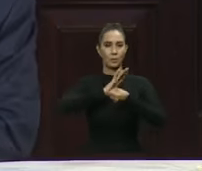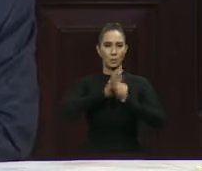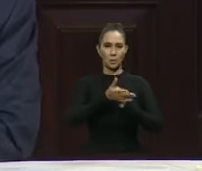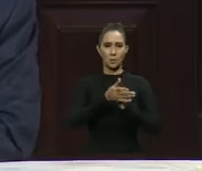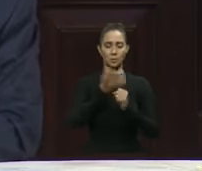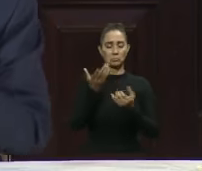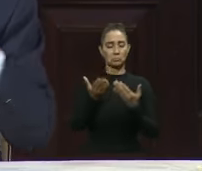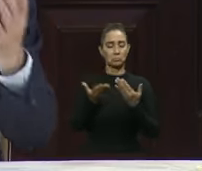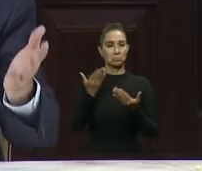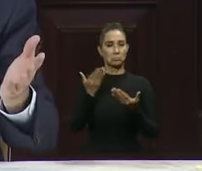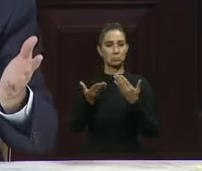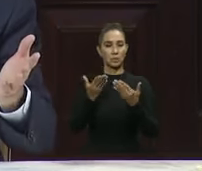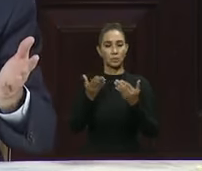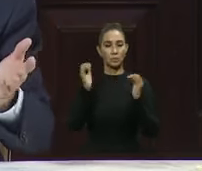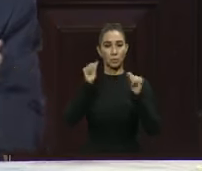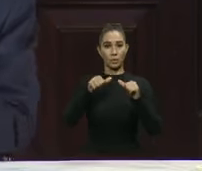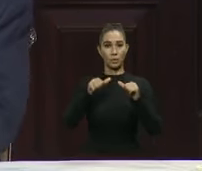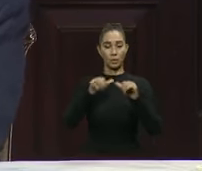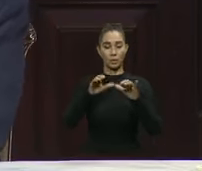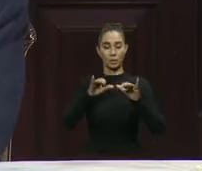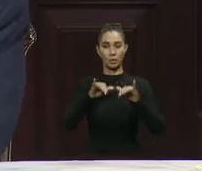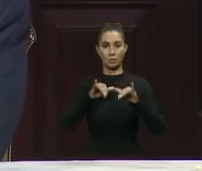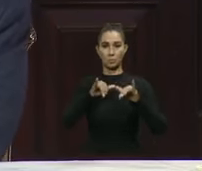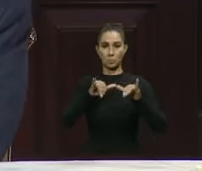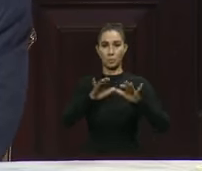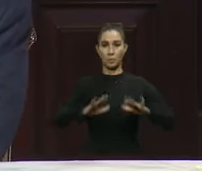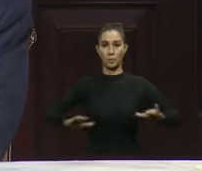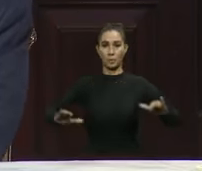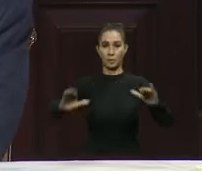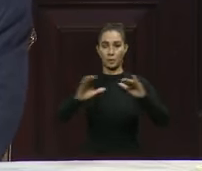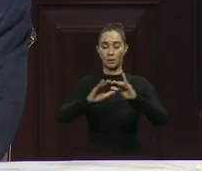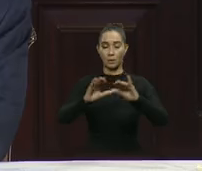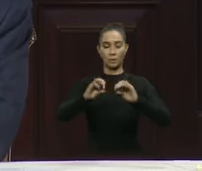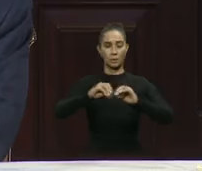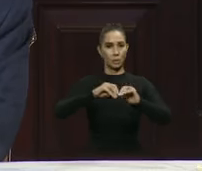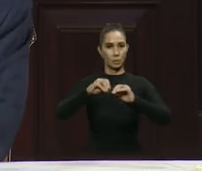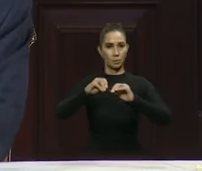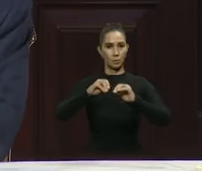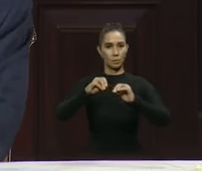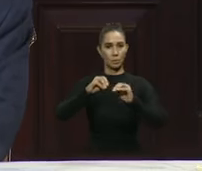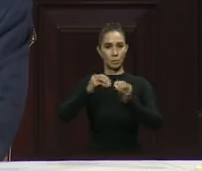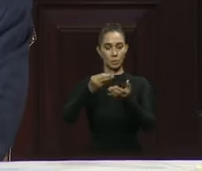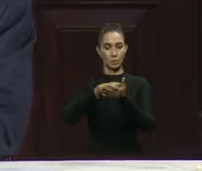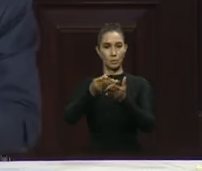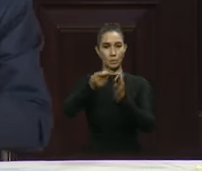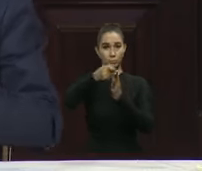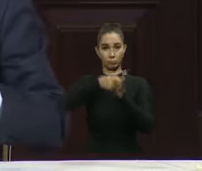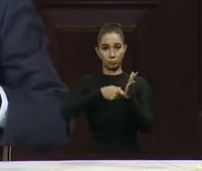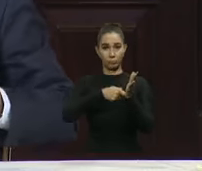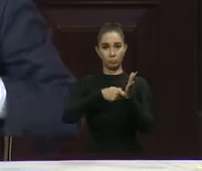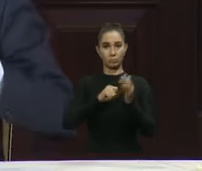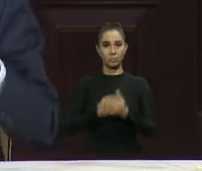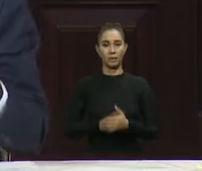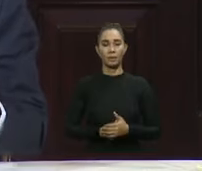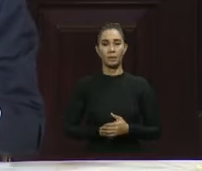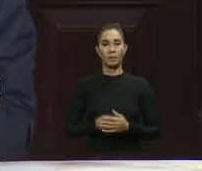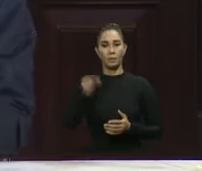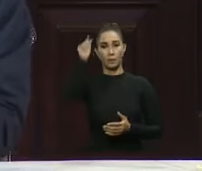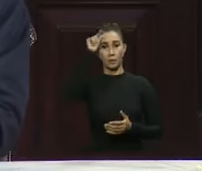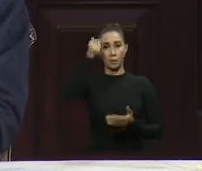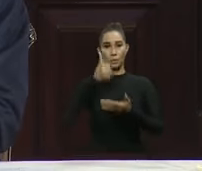tú podías ir a las grandes superficies y a los colmados a comprar. Nosotros